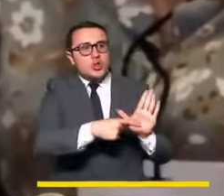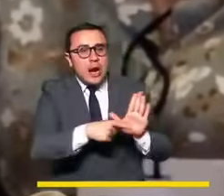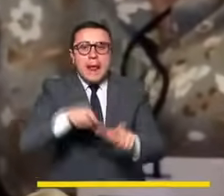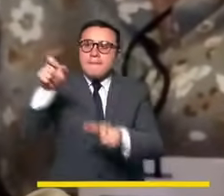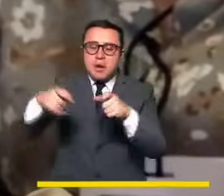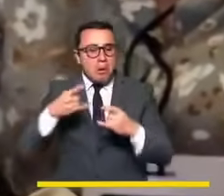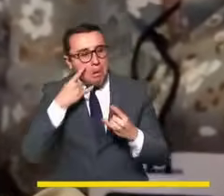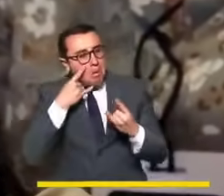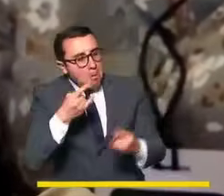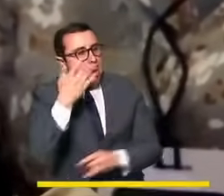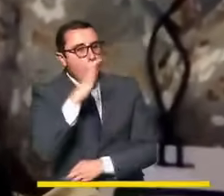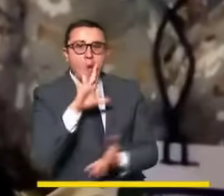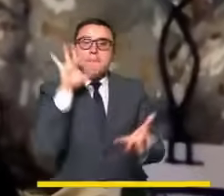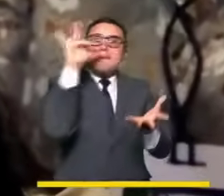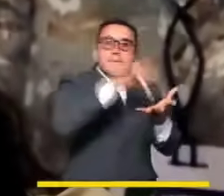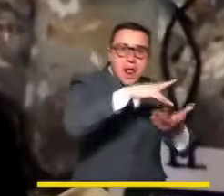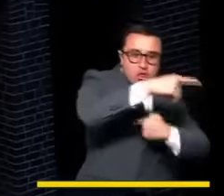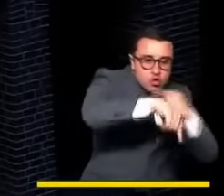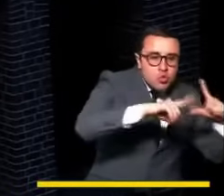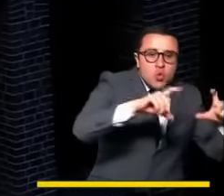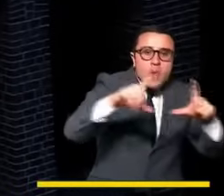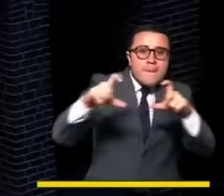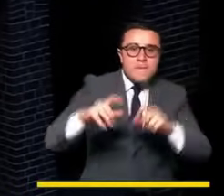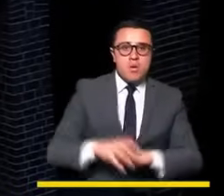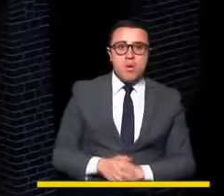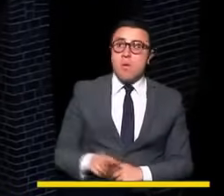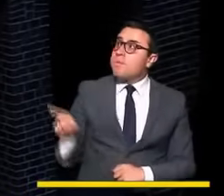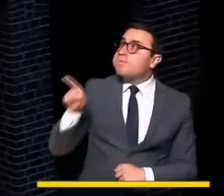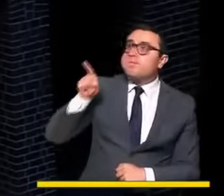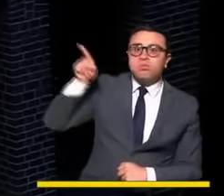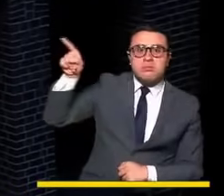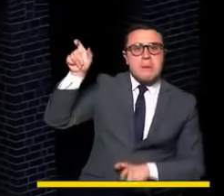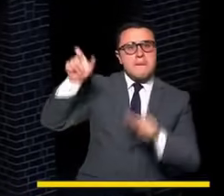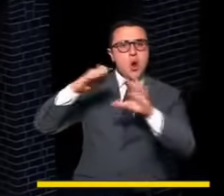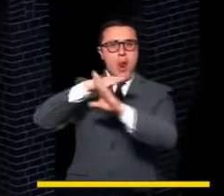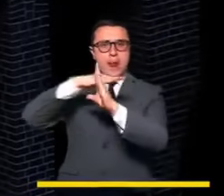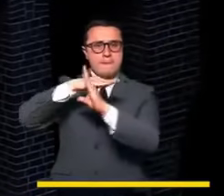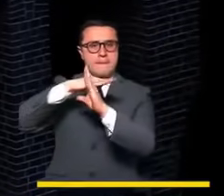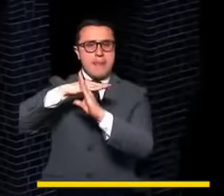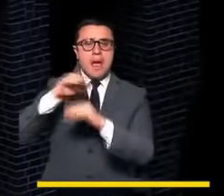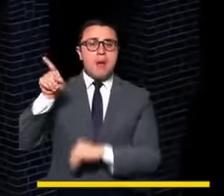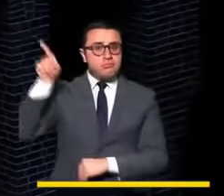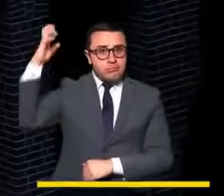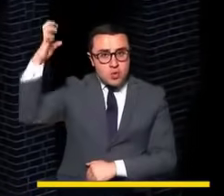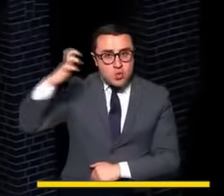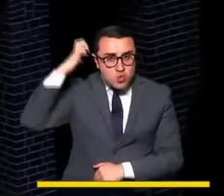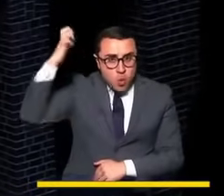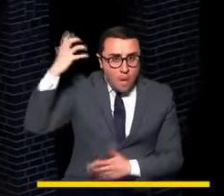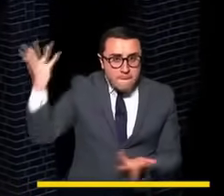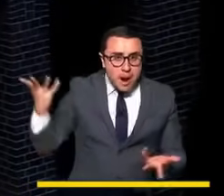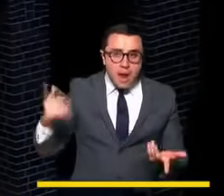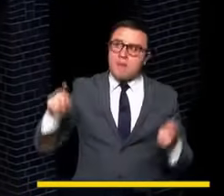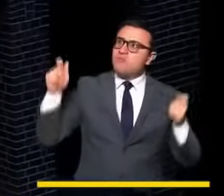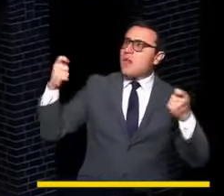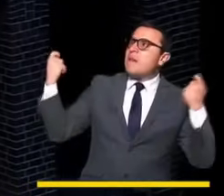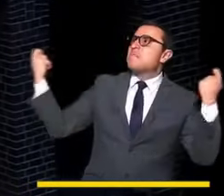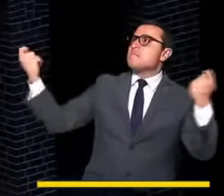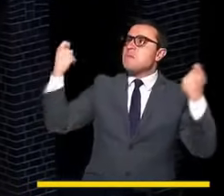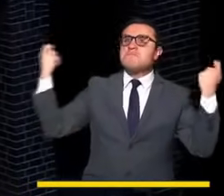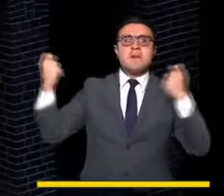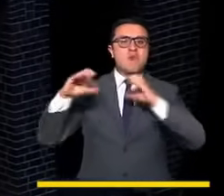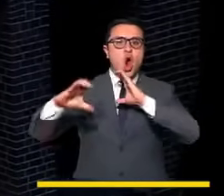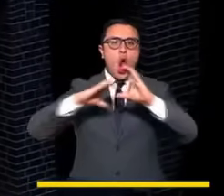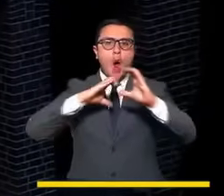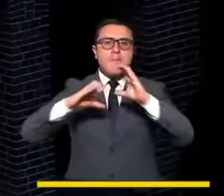turistas. Allá arriba, en las clases medias. Y eso implica una campaña de comunicación social